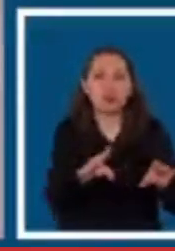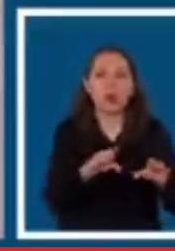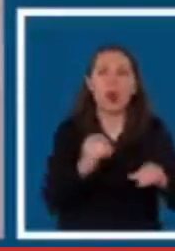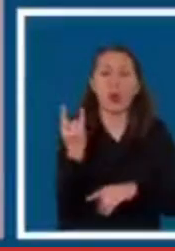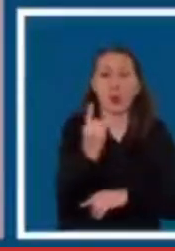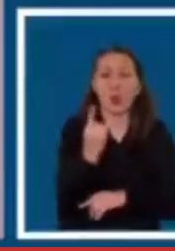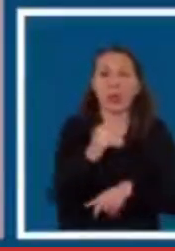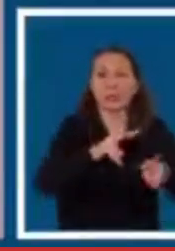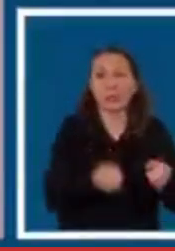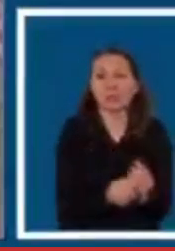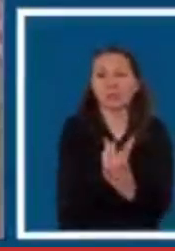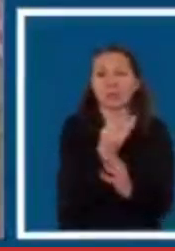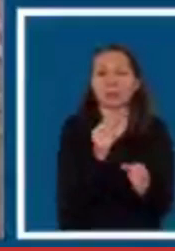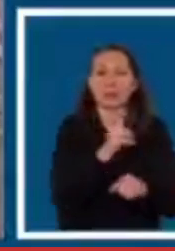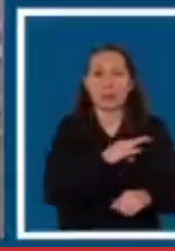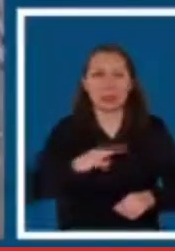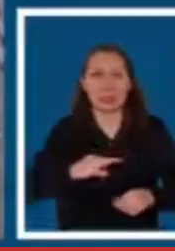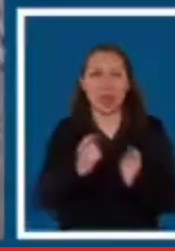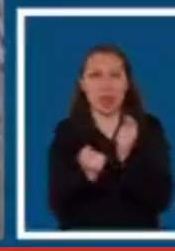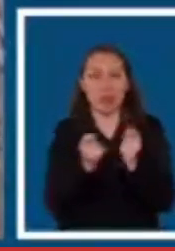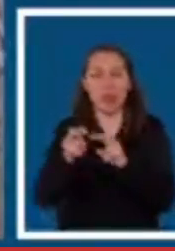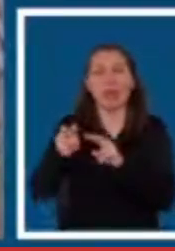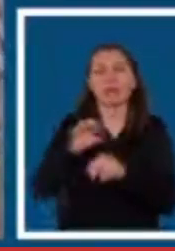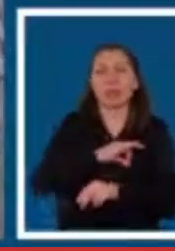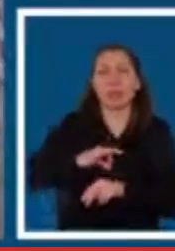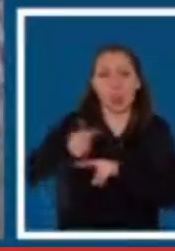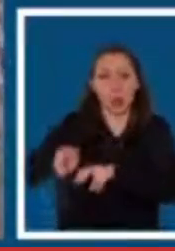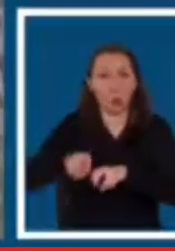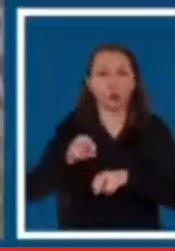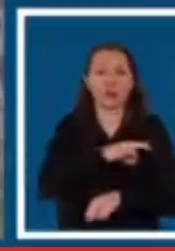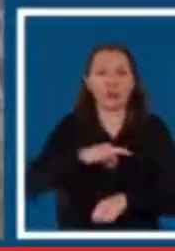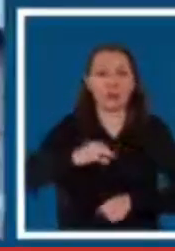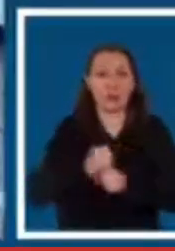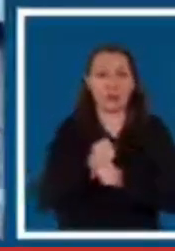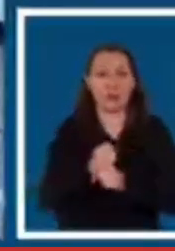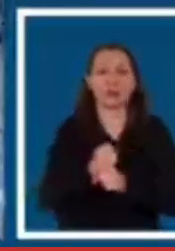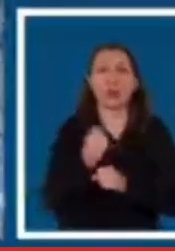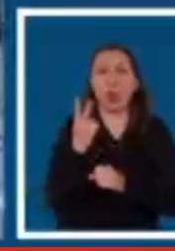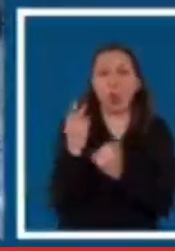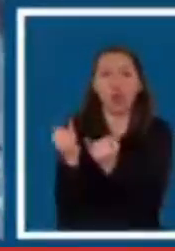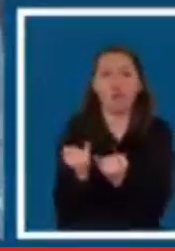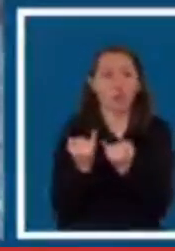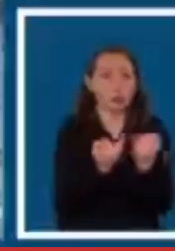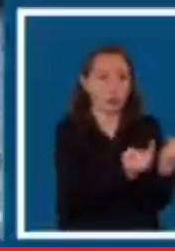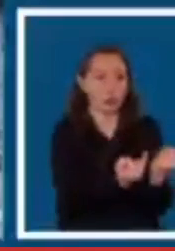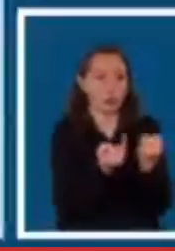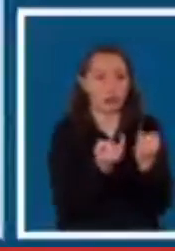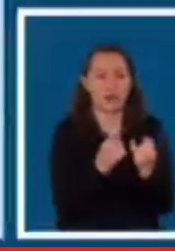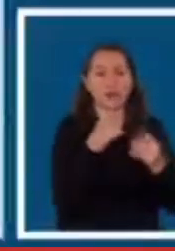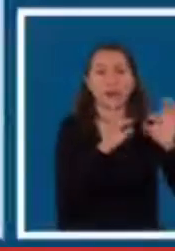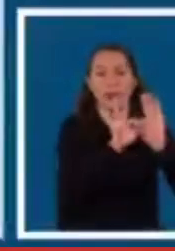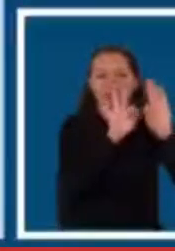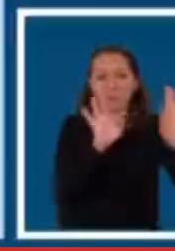con el Ministerio de economía el Ministerio de agricultura el Ministerio del trabajo este se nutre de dos fuentes principales de información